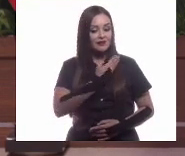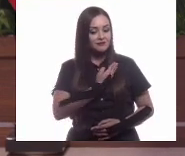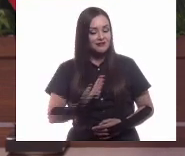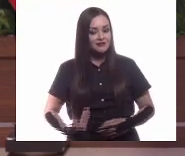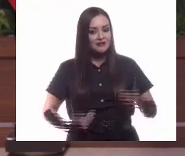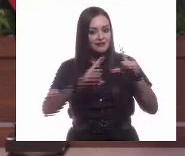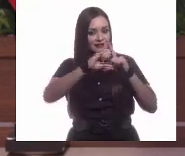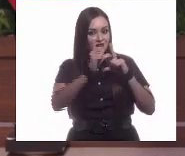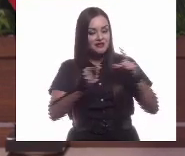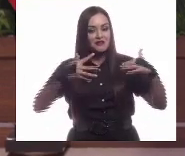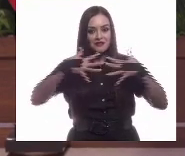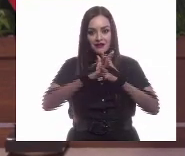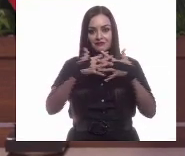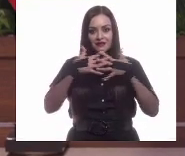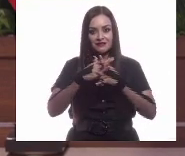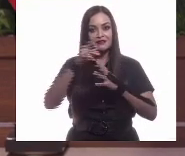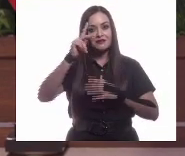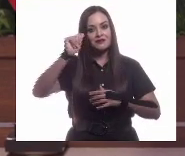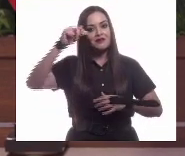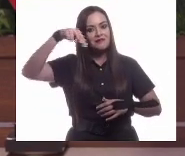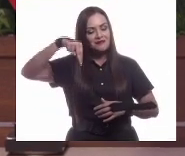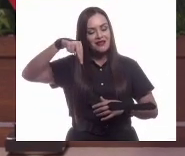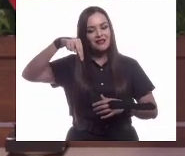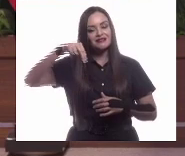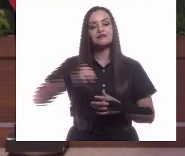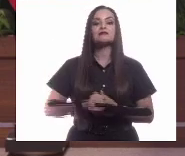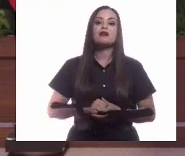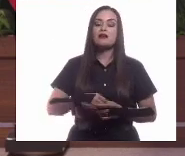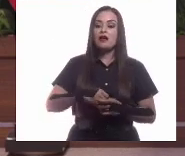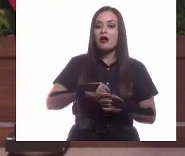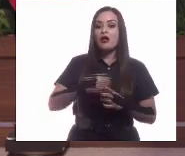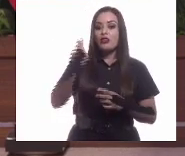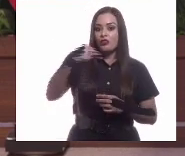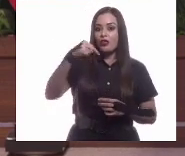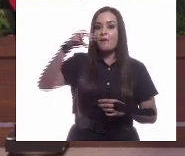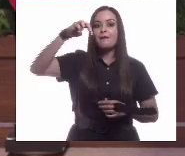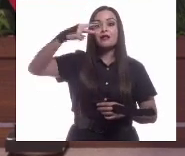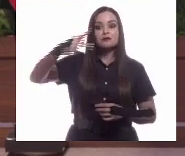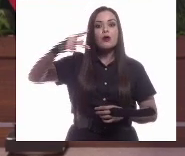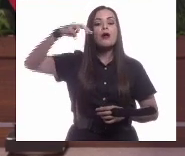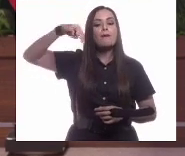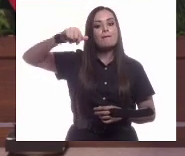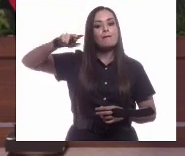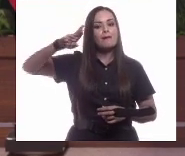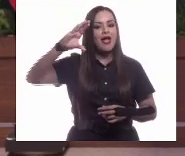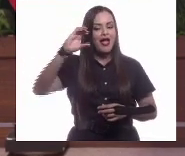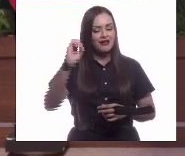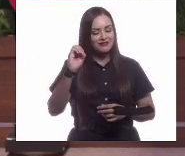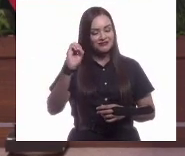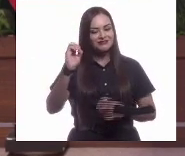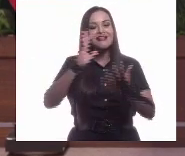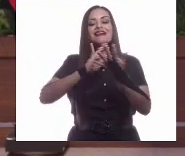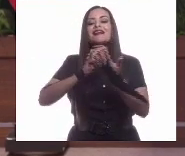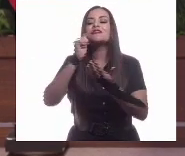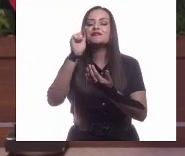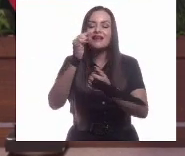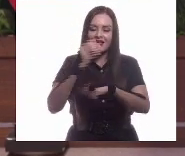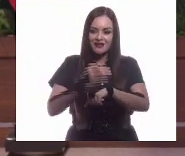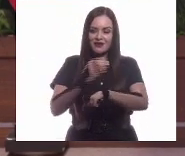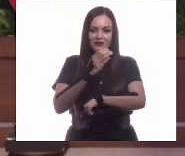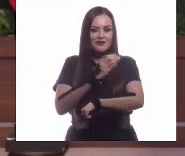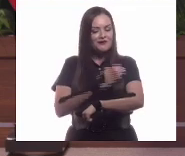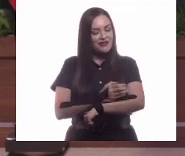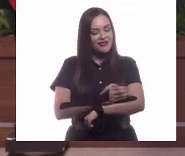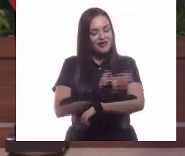del Partido Acción Nacional, Marco Antonio Cortés Mendoza. Es un honor que estés por acá,